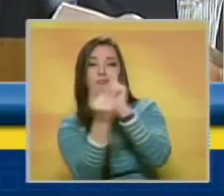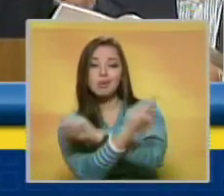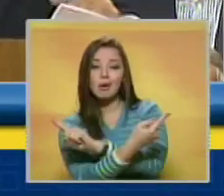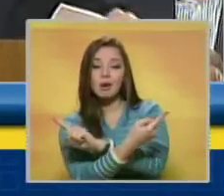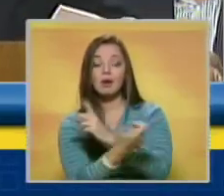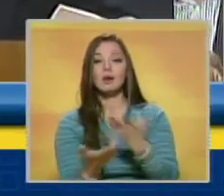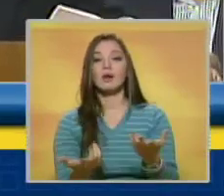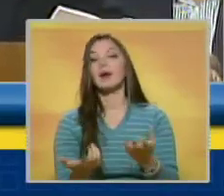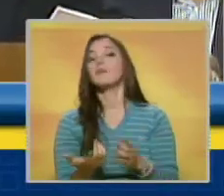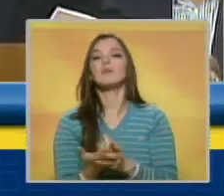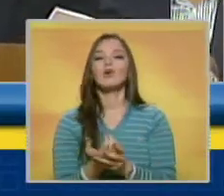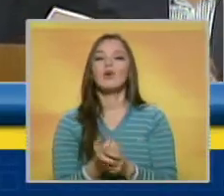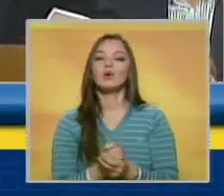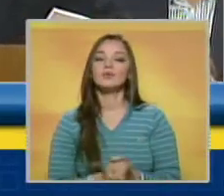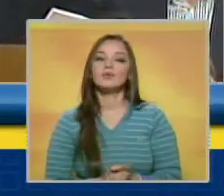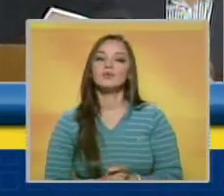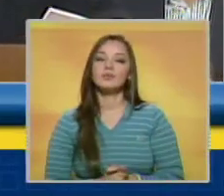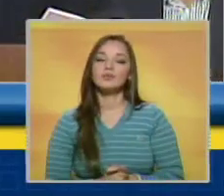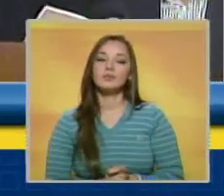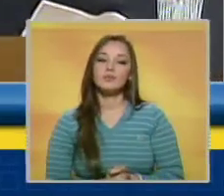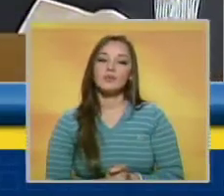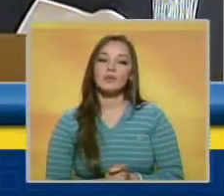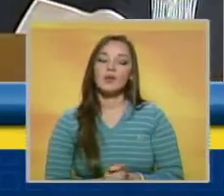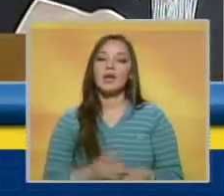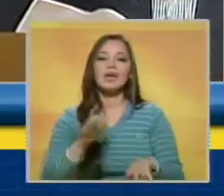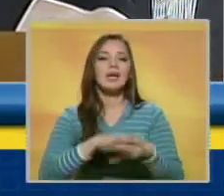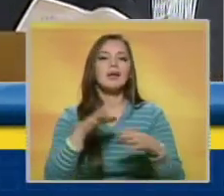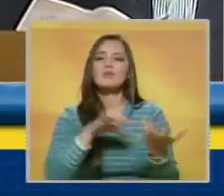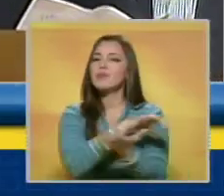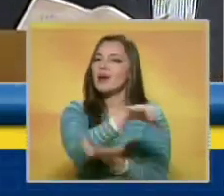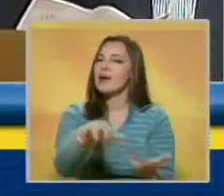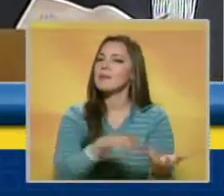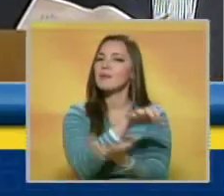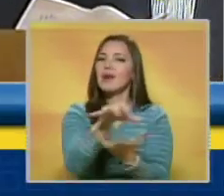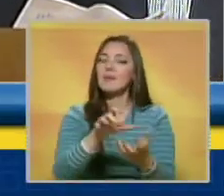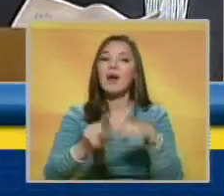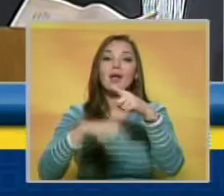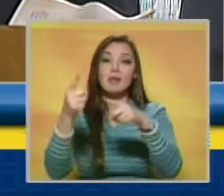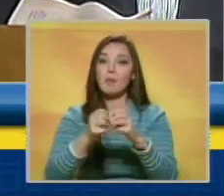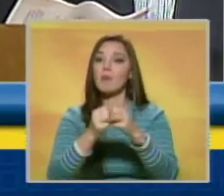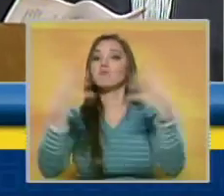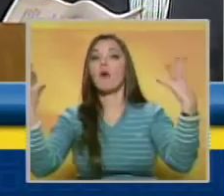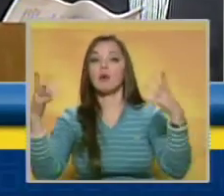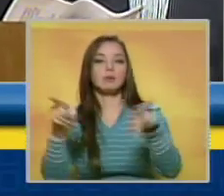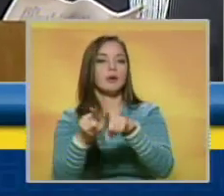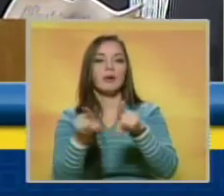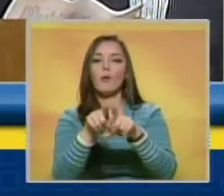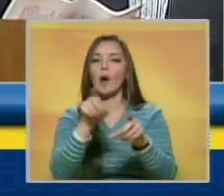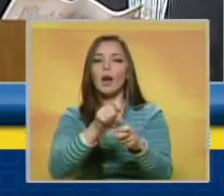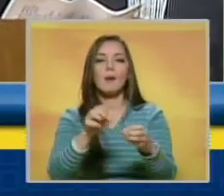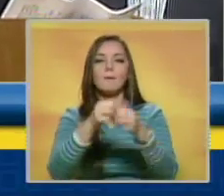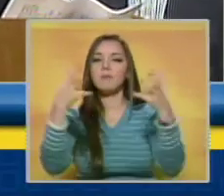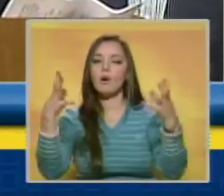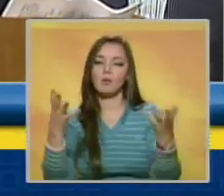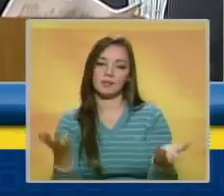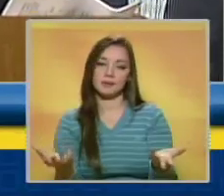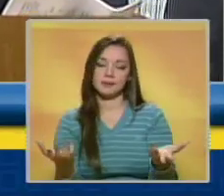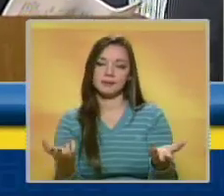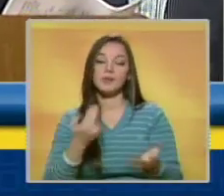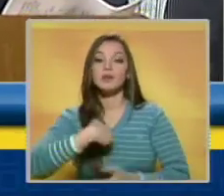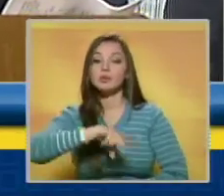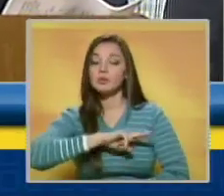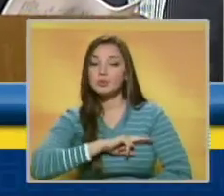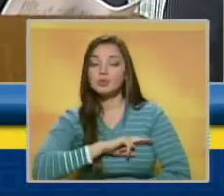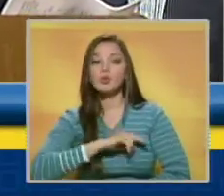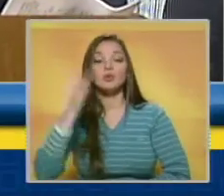presión a punto de estallar, que no estamos exagerando, que